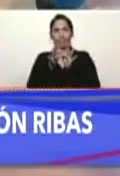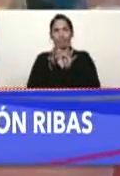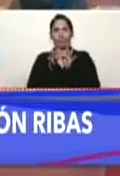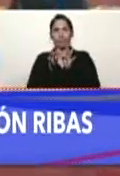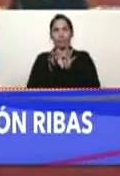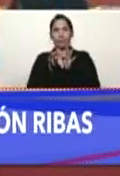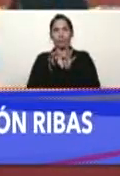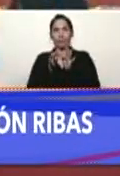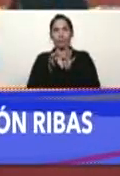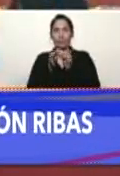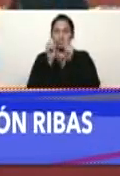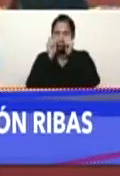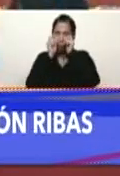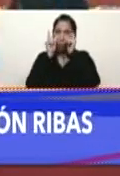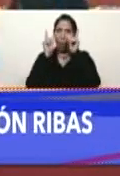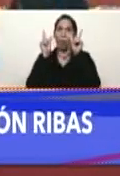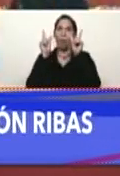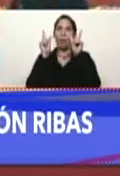inaudita,